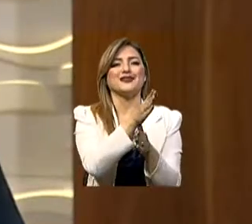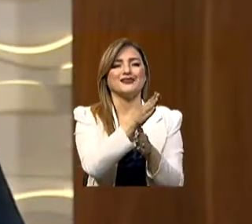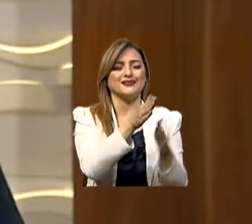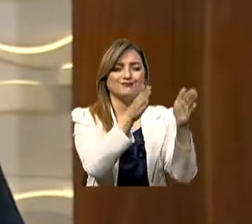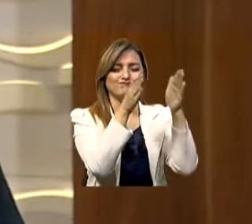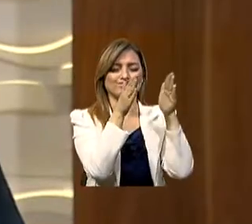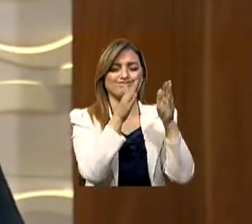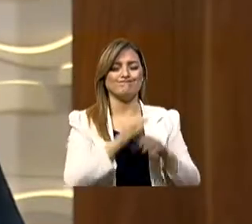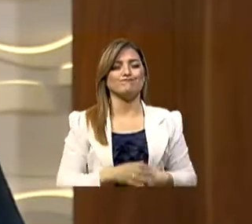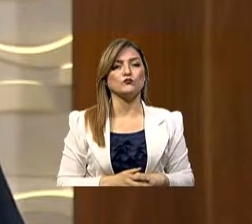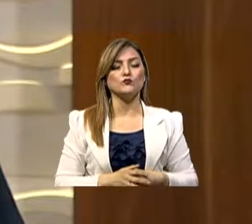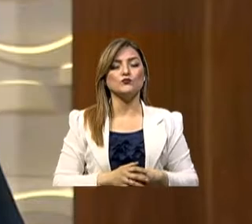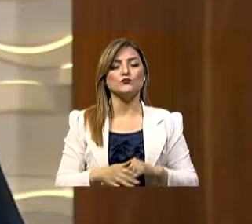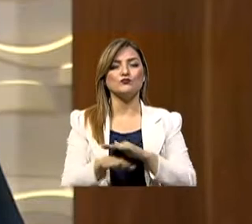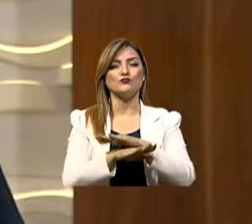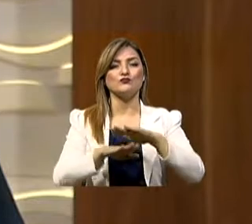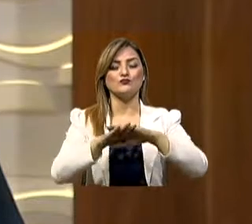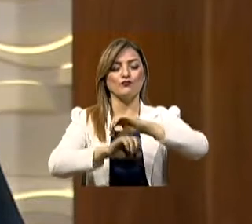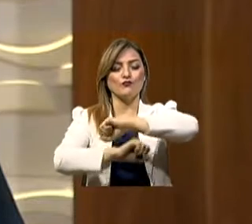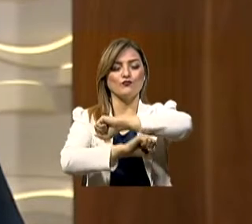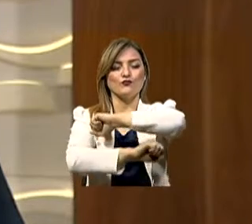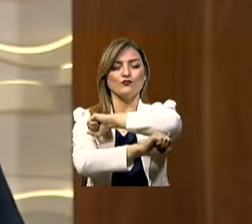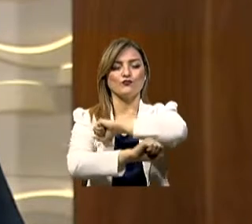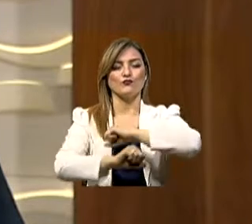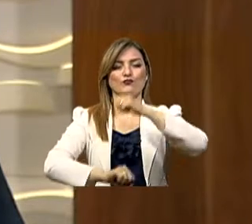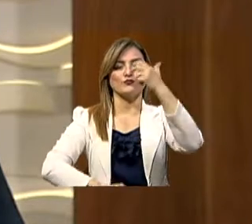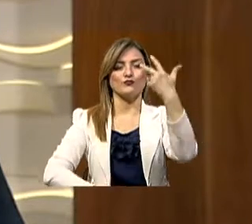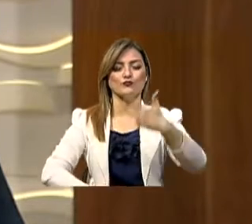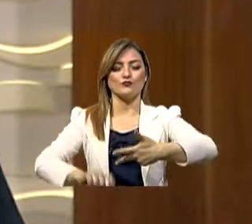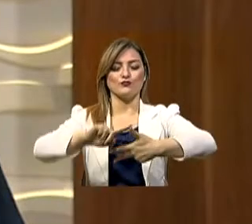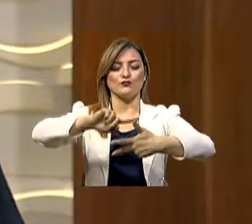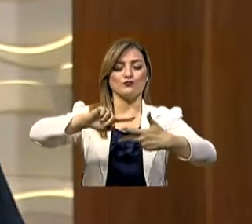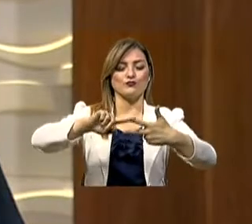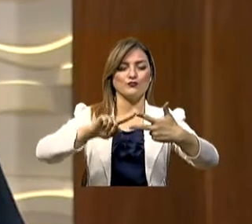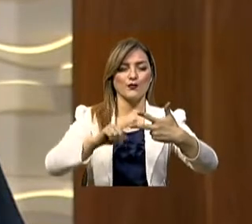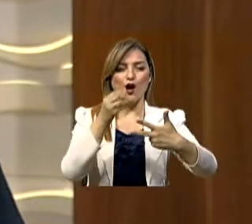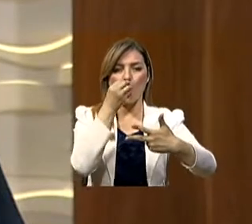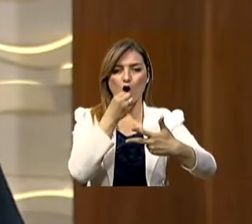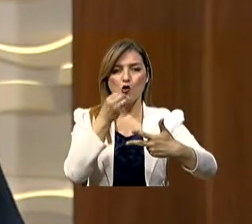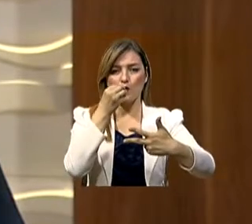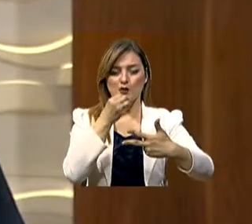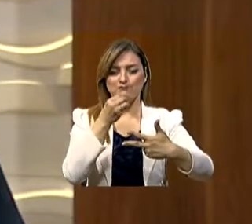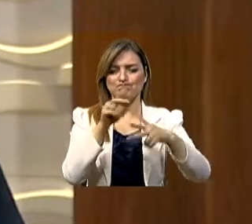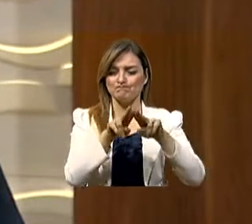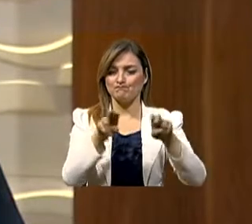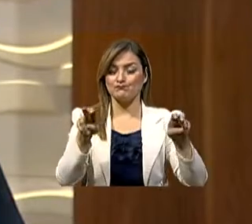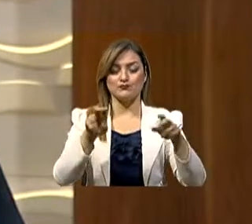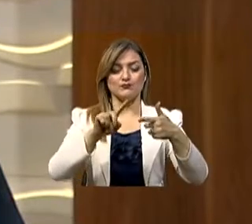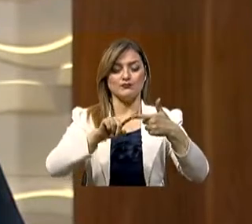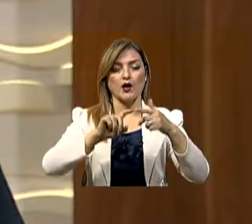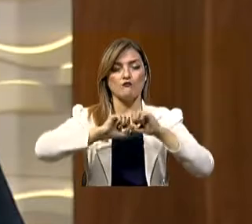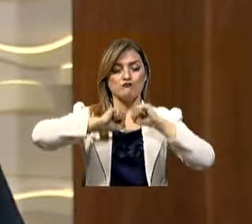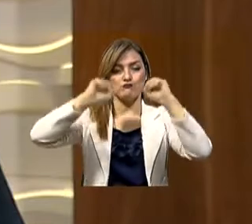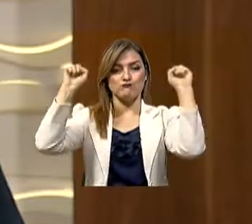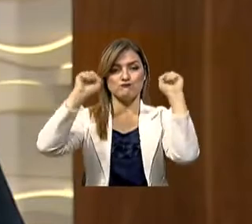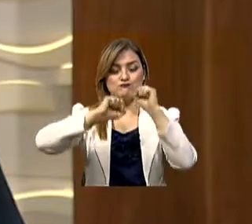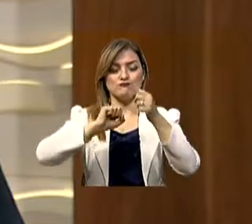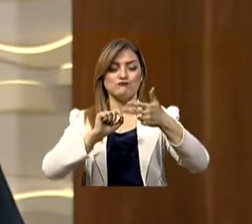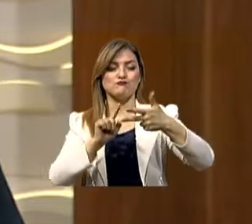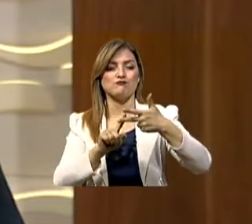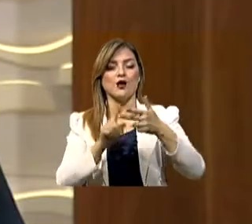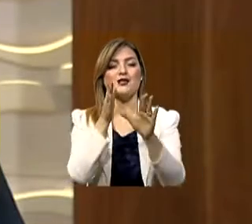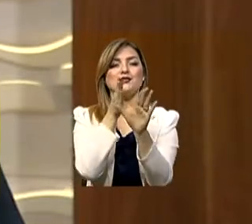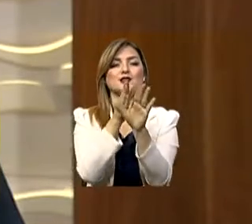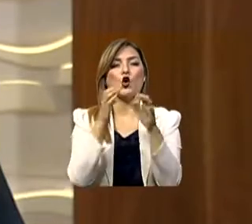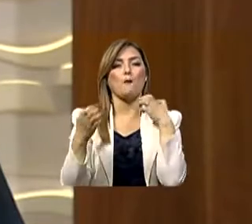fundamentada en tres pilares en hacer dieta en hacer ejercicio yo apoyo psicoemocional